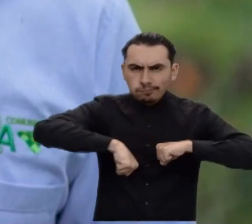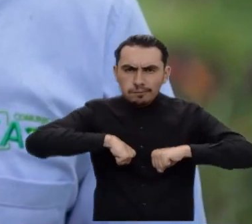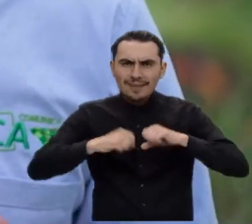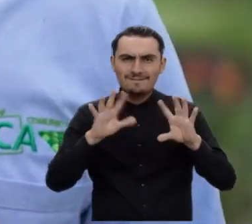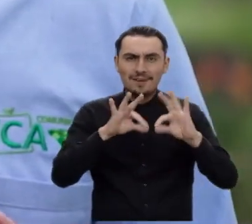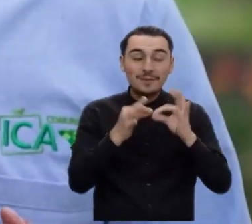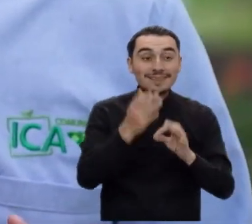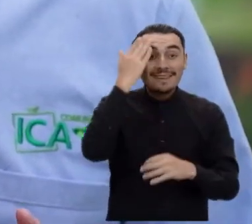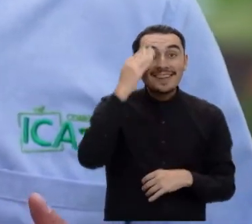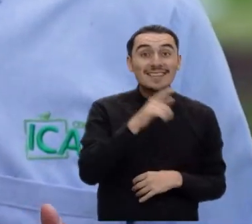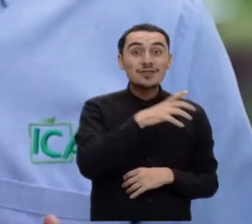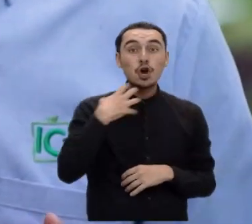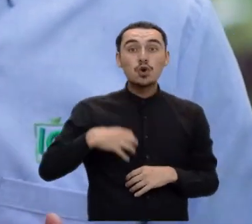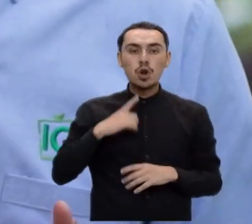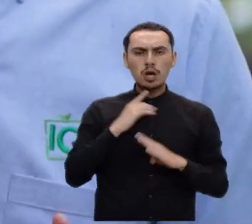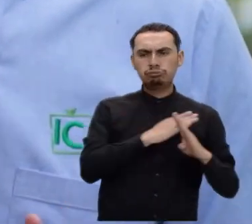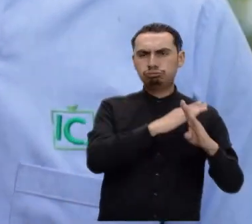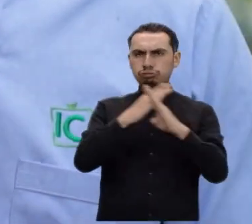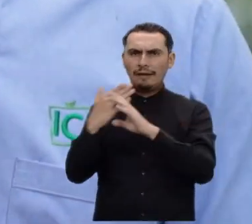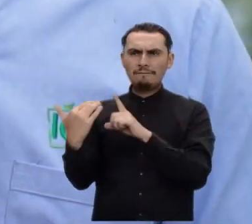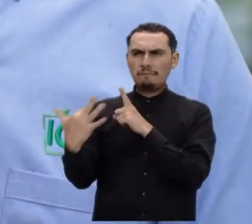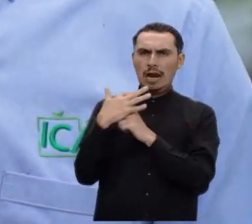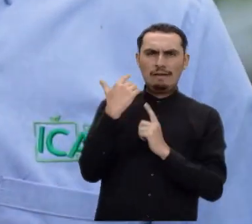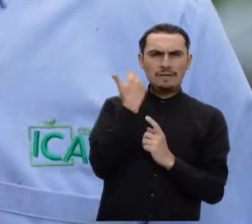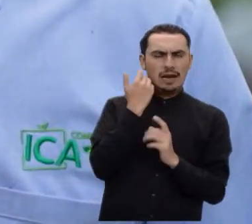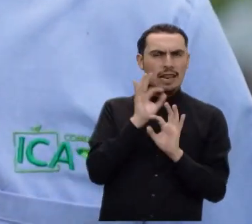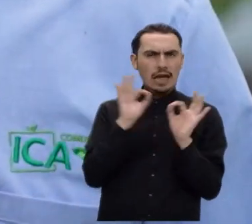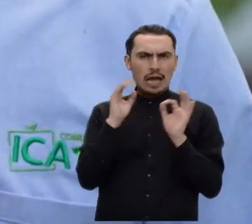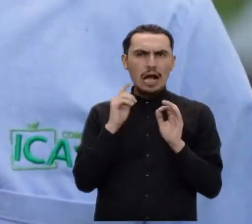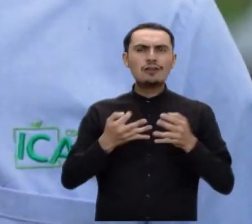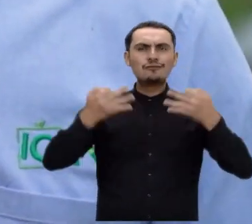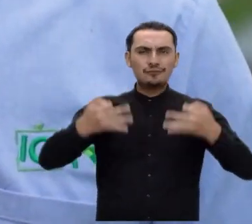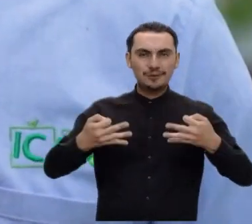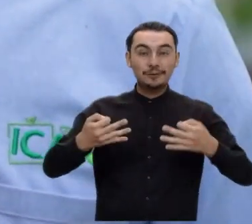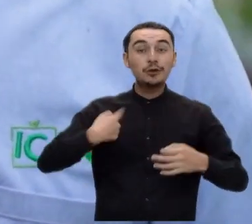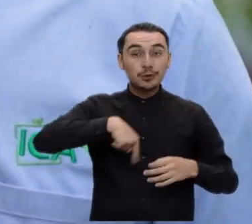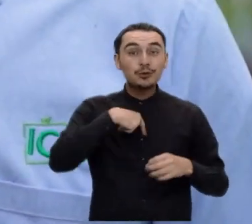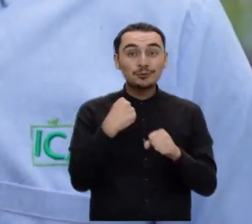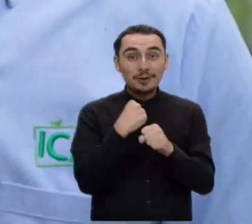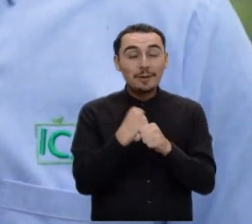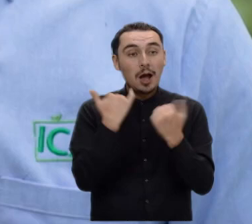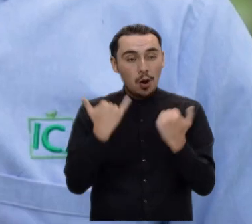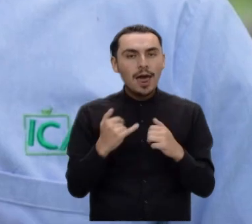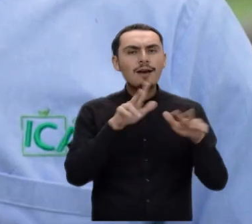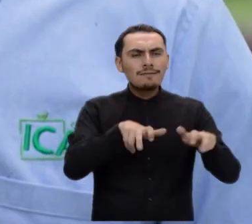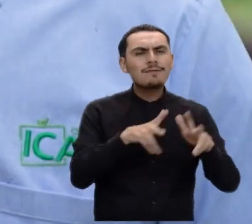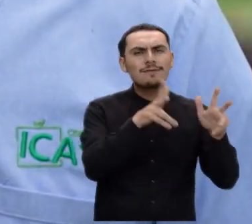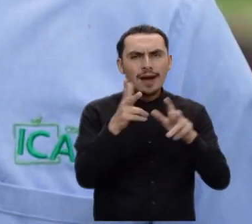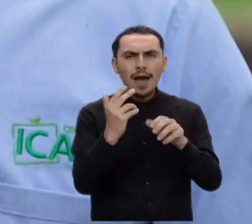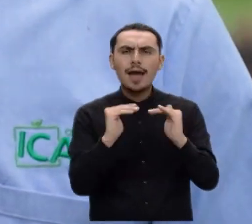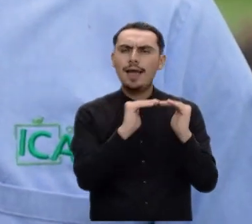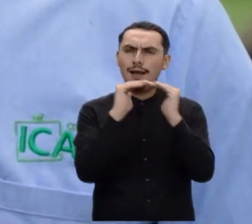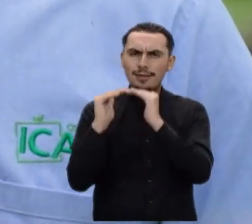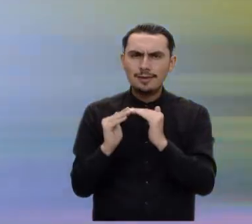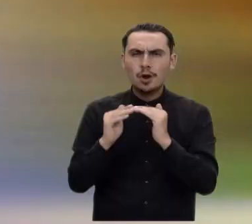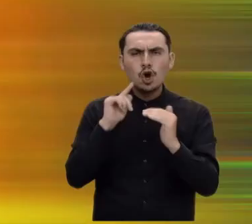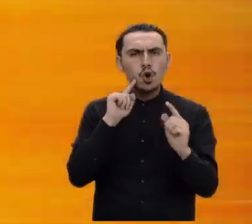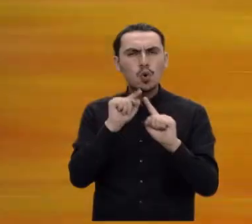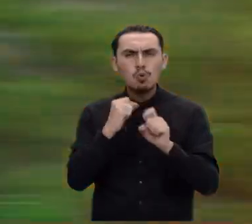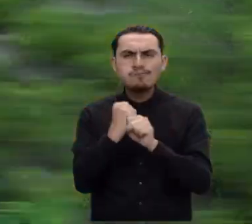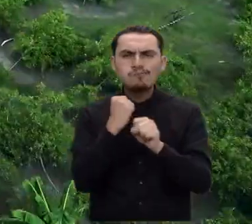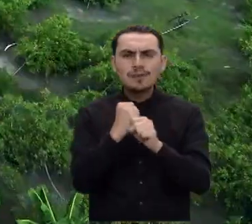y manteniendo esta fruta libre de plagas y enfermedades de control oficial. Trabajamos por un campo equitativo, productivo y en